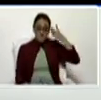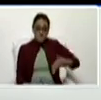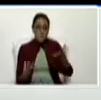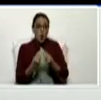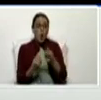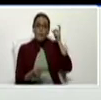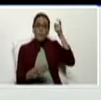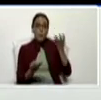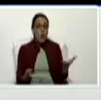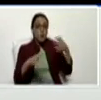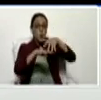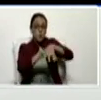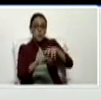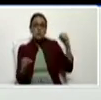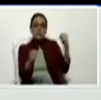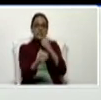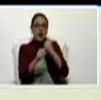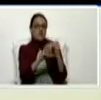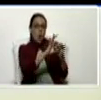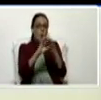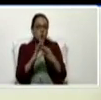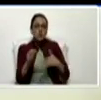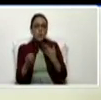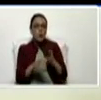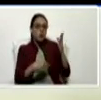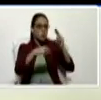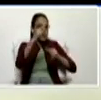y con una conducción